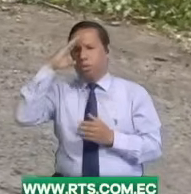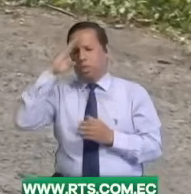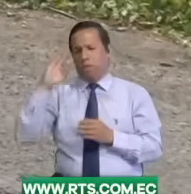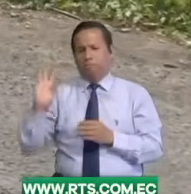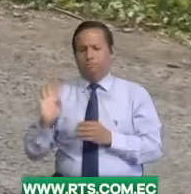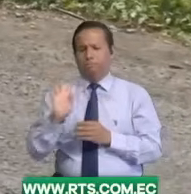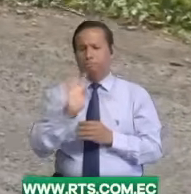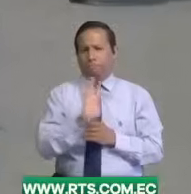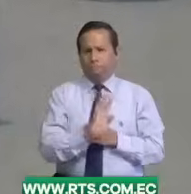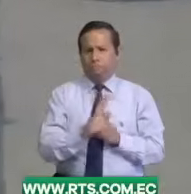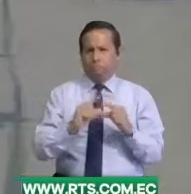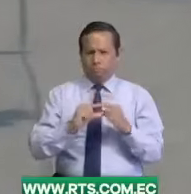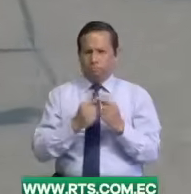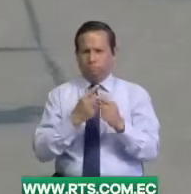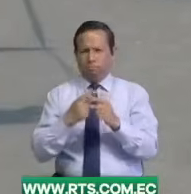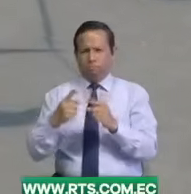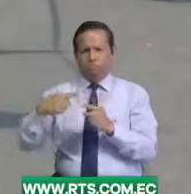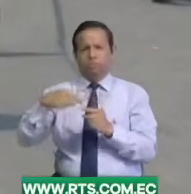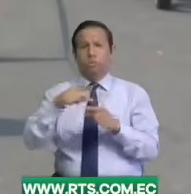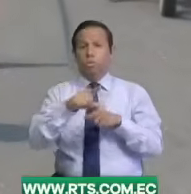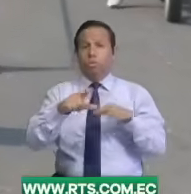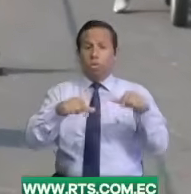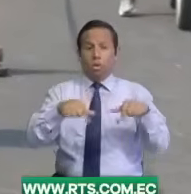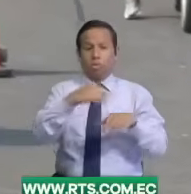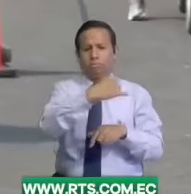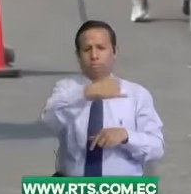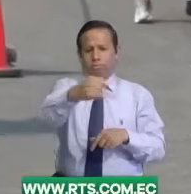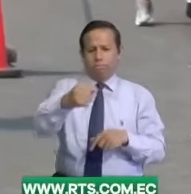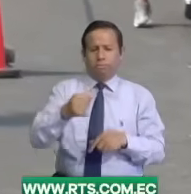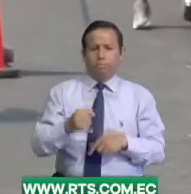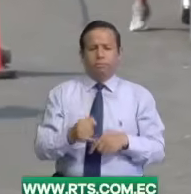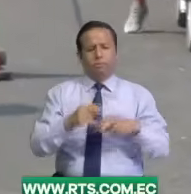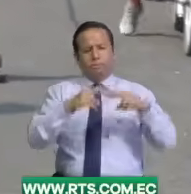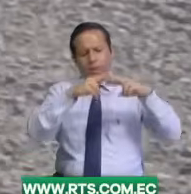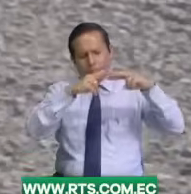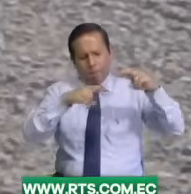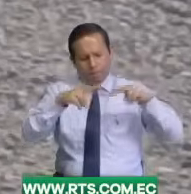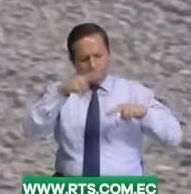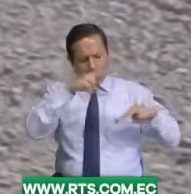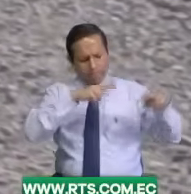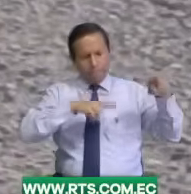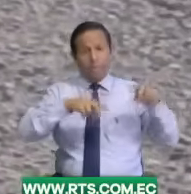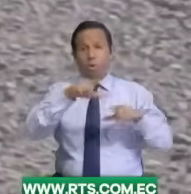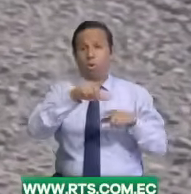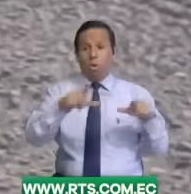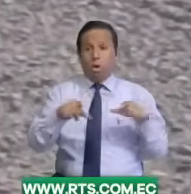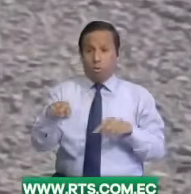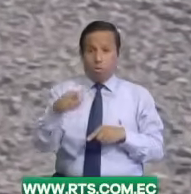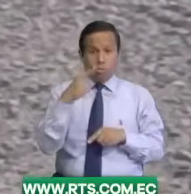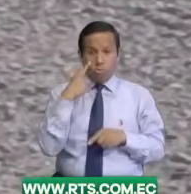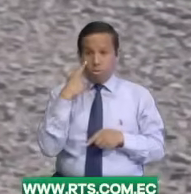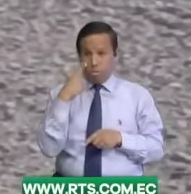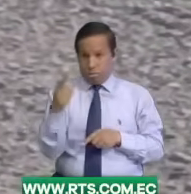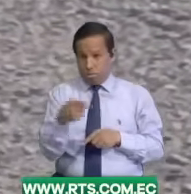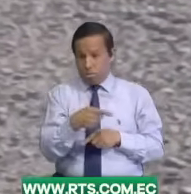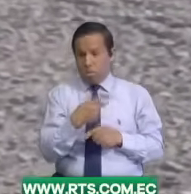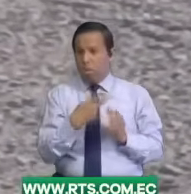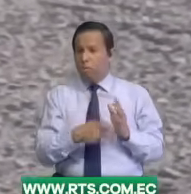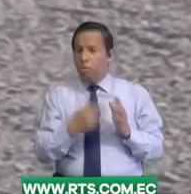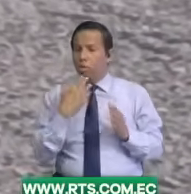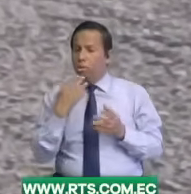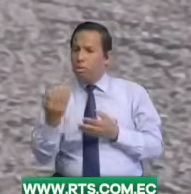Policía Nacional se acordonó un perímetro de la vía para poder indagar con las personas en el sitio, además recoger